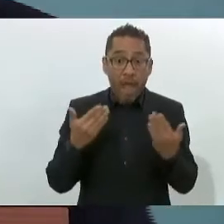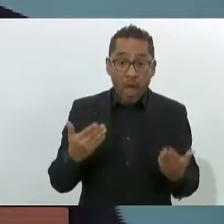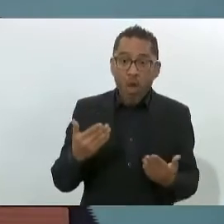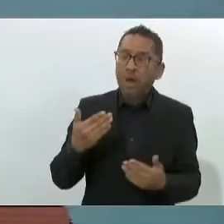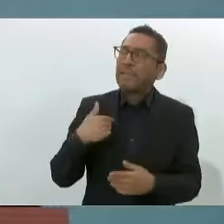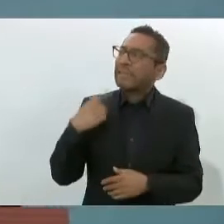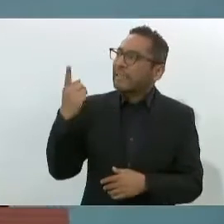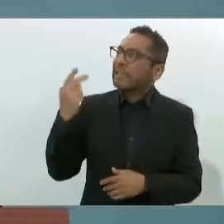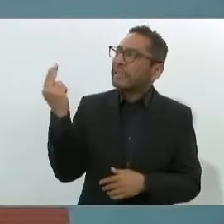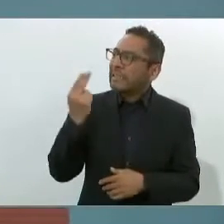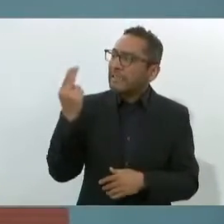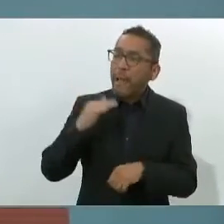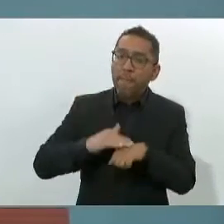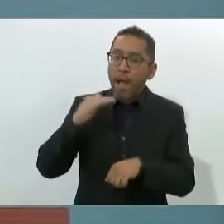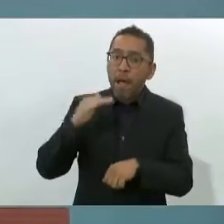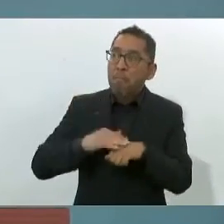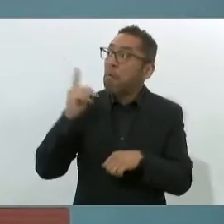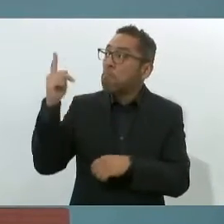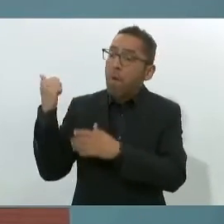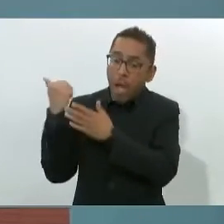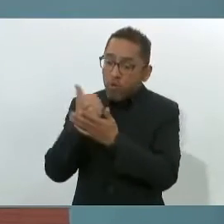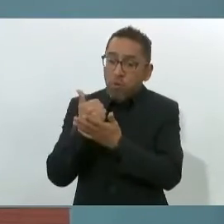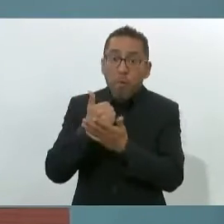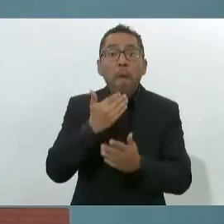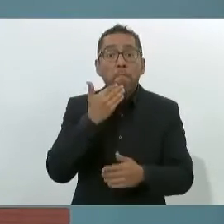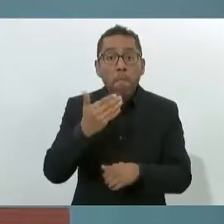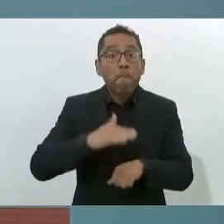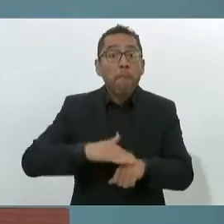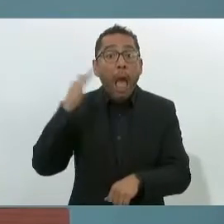necesitábamos, más ayudaron.